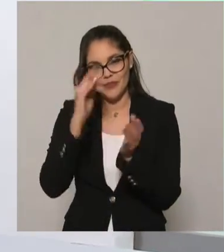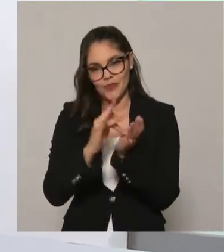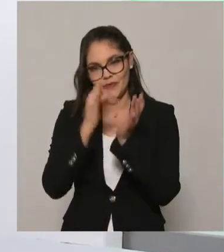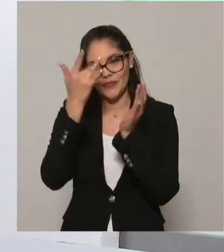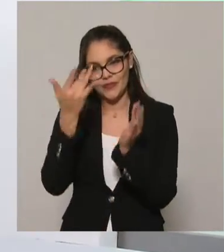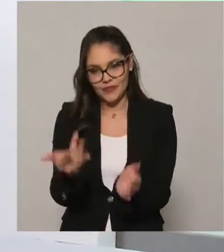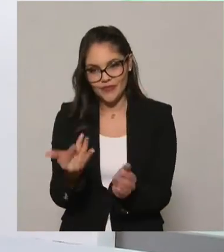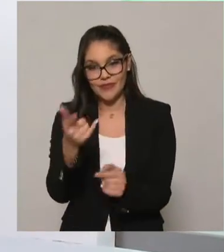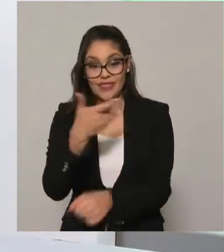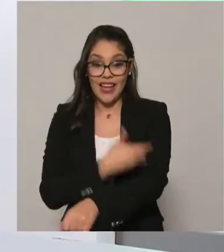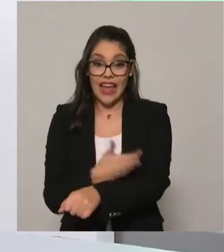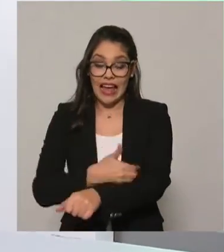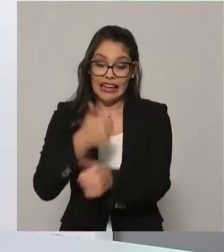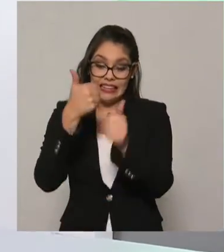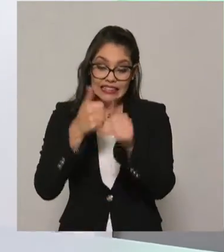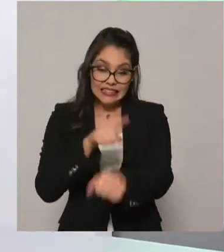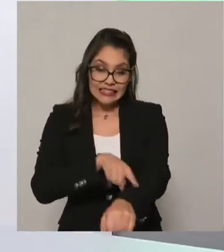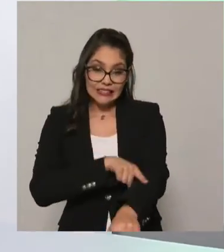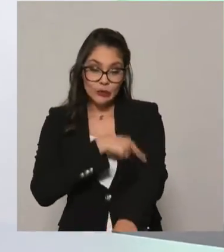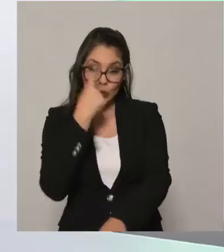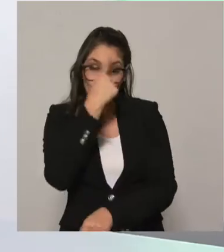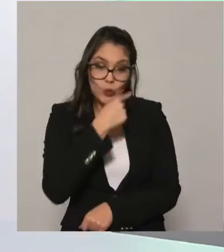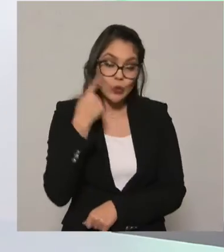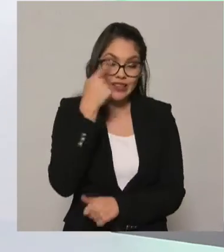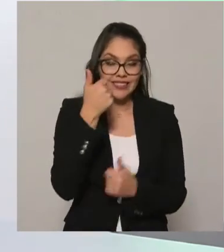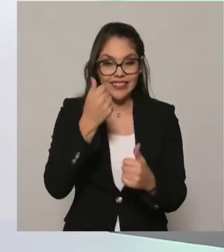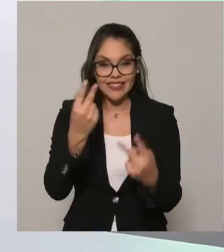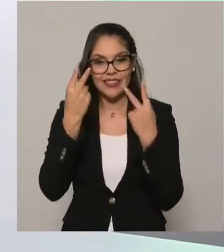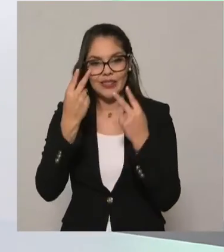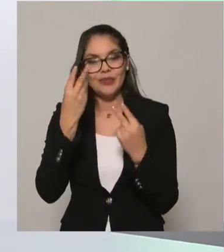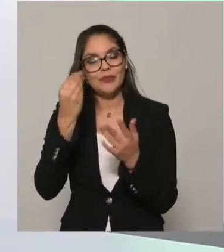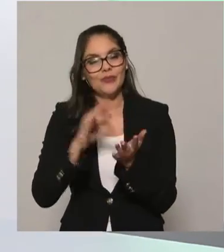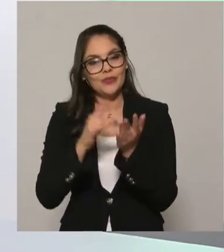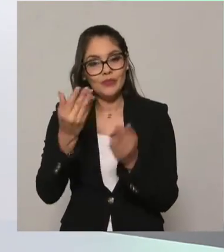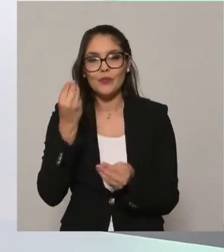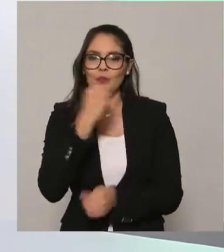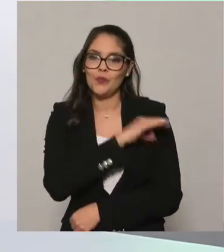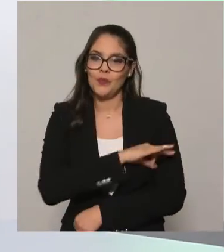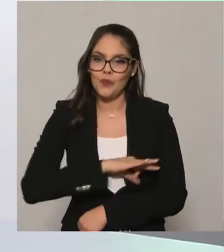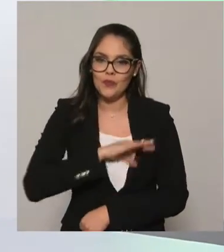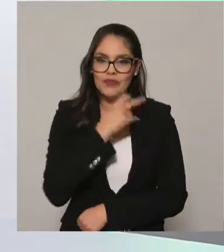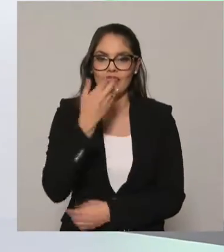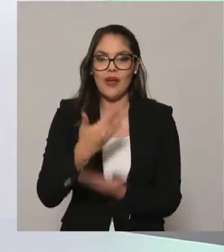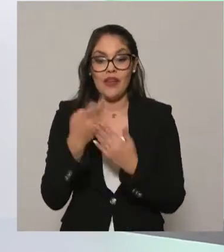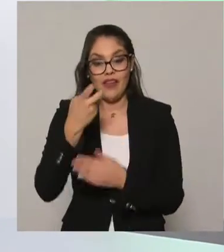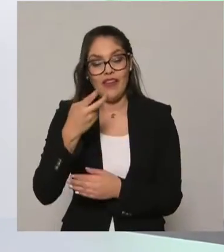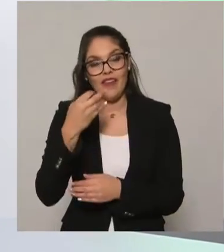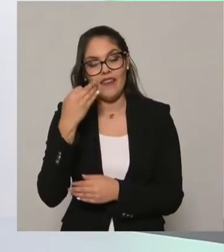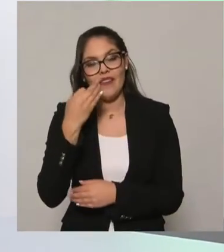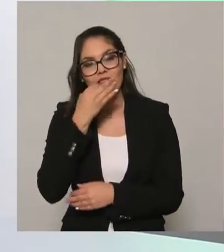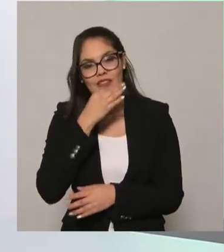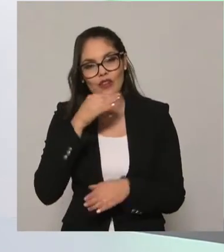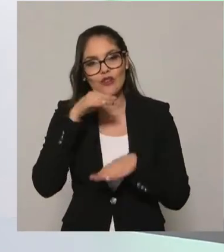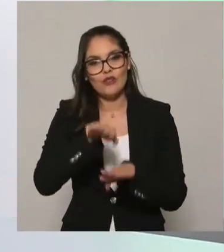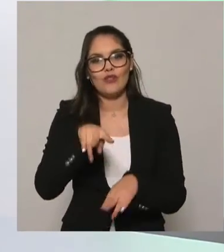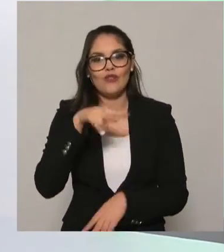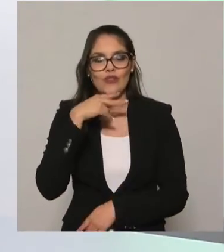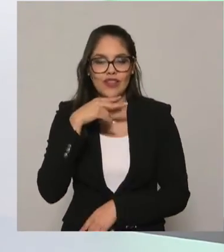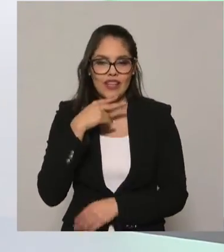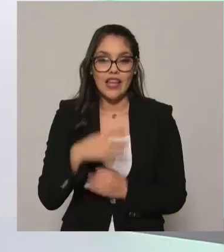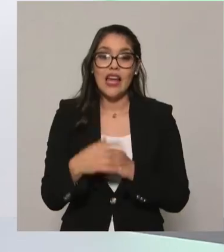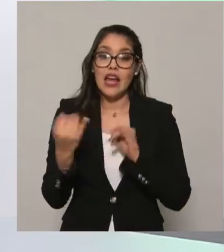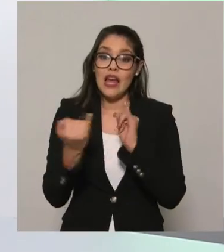usted, a que me acompañó a lo largo de una hora. Muchísimas gracias, le deseo lo mejor en estas fiestas decembrinas. También gracias